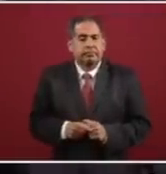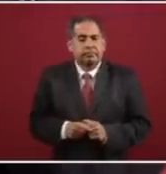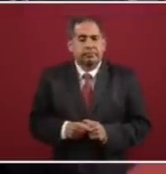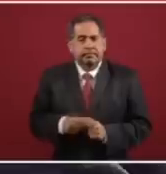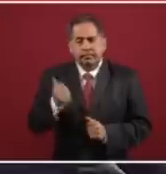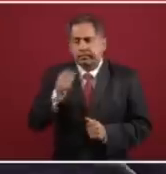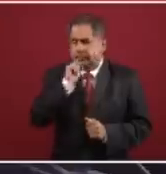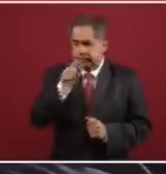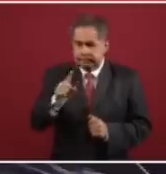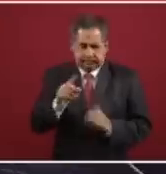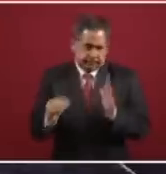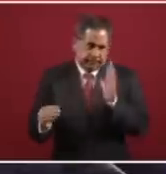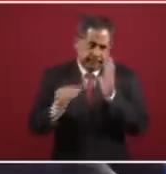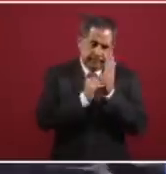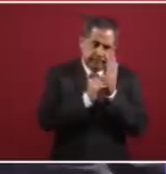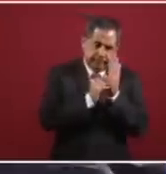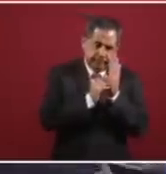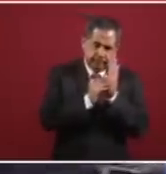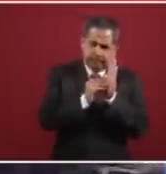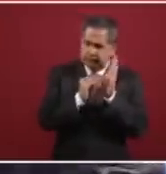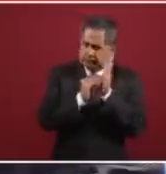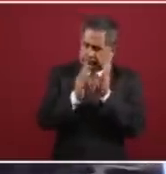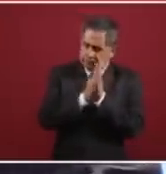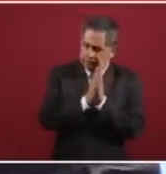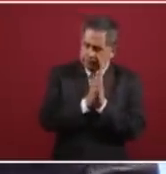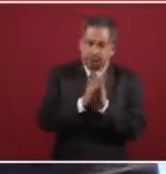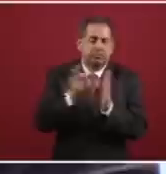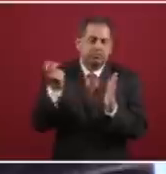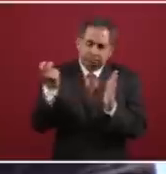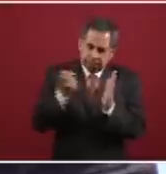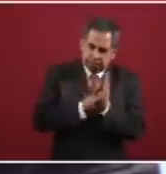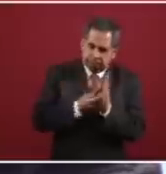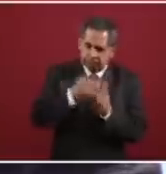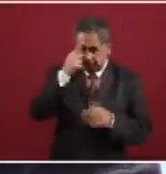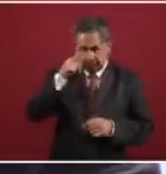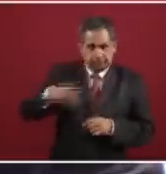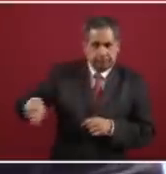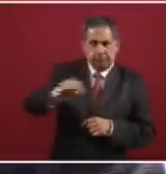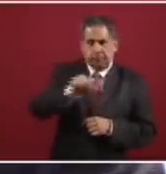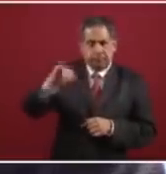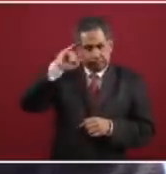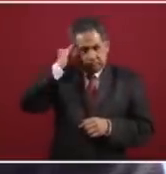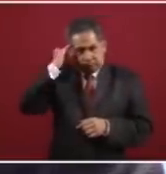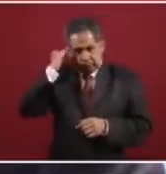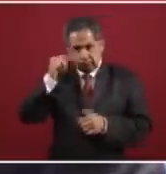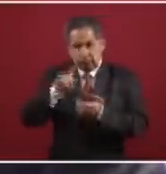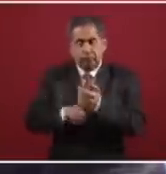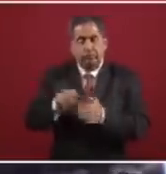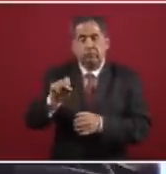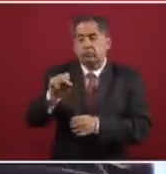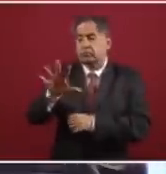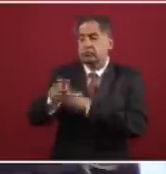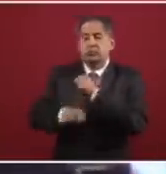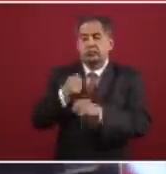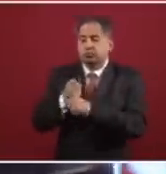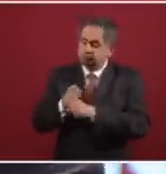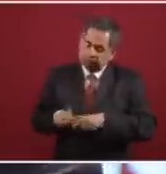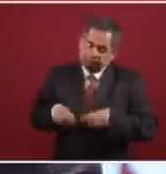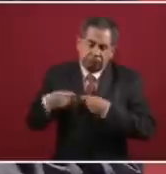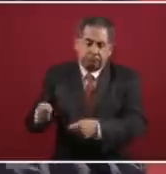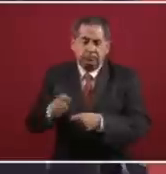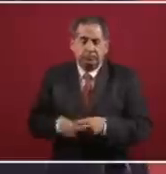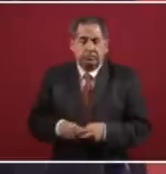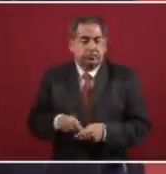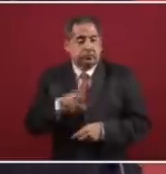y dejarlo establecido para los indígenas a partir de los 65 años, para los